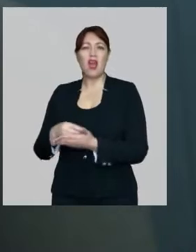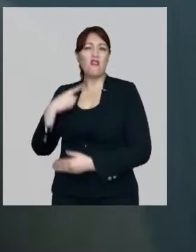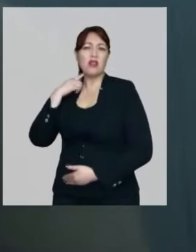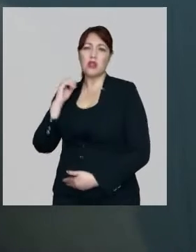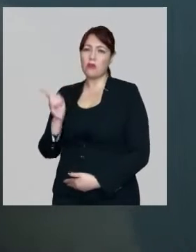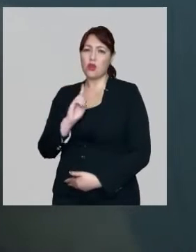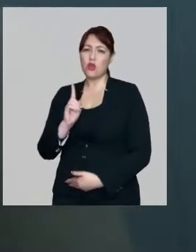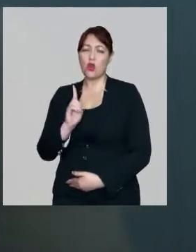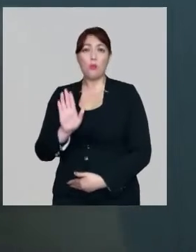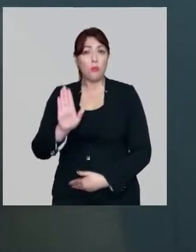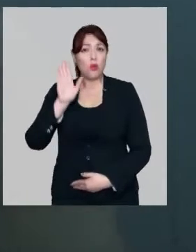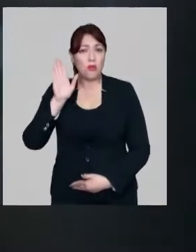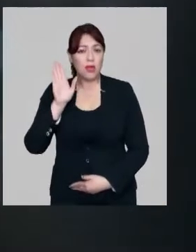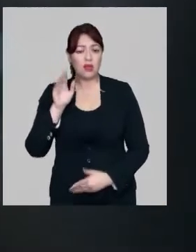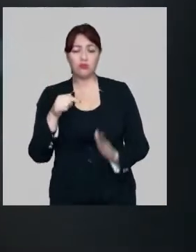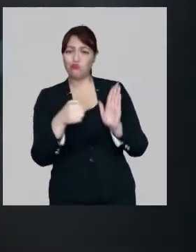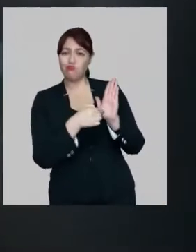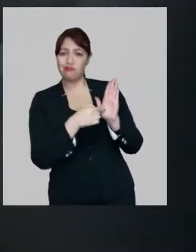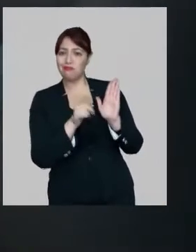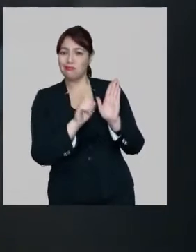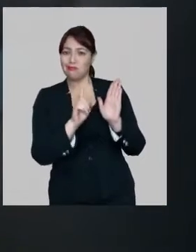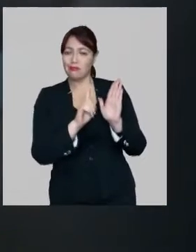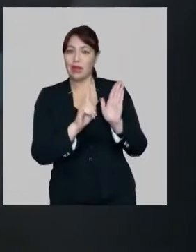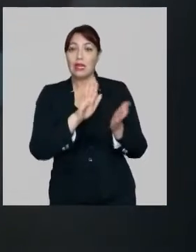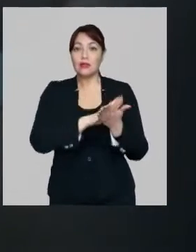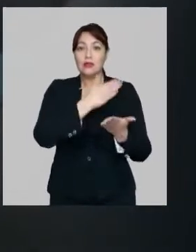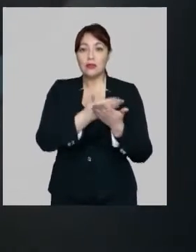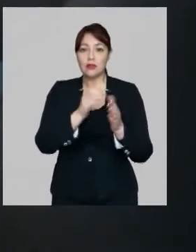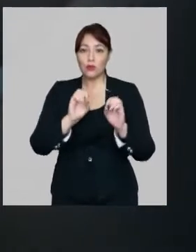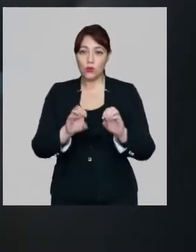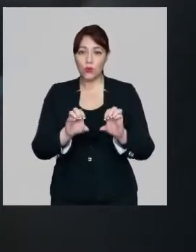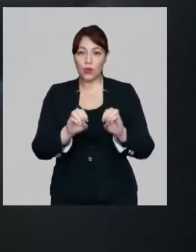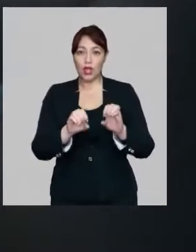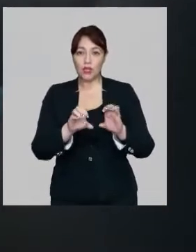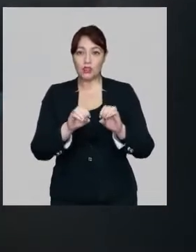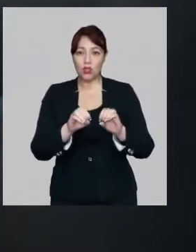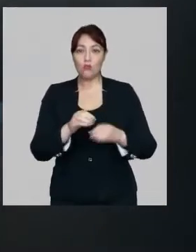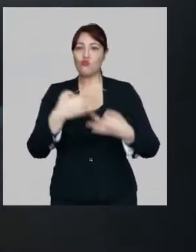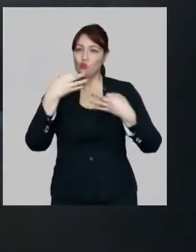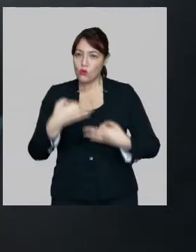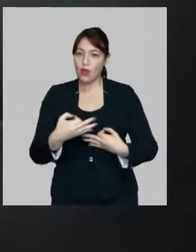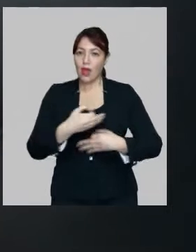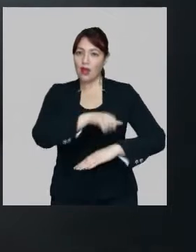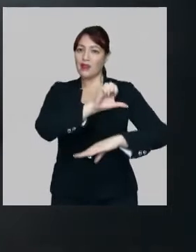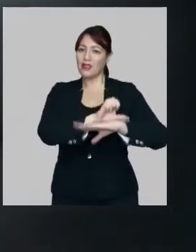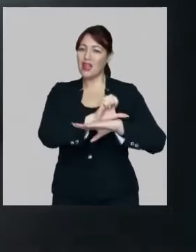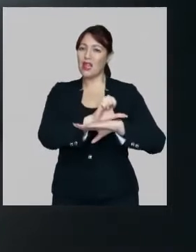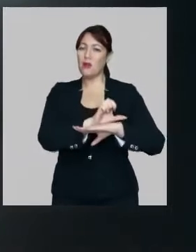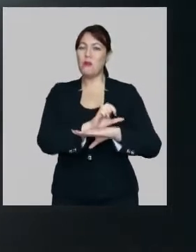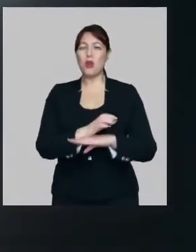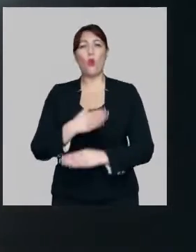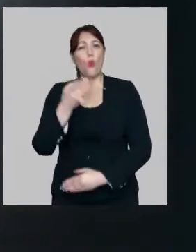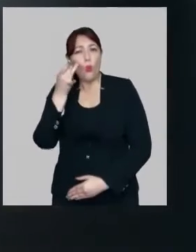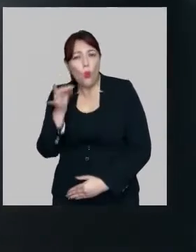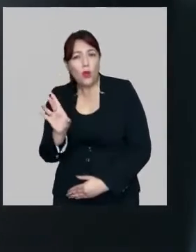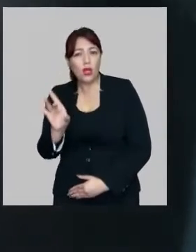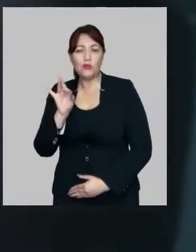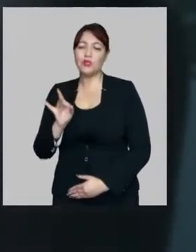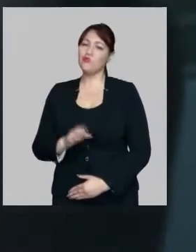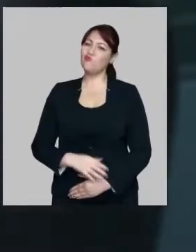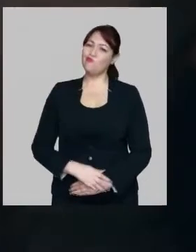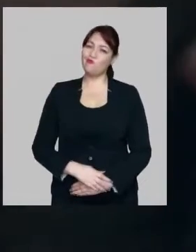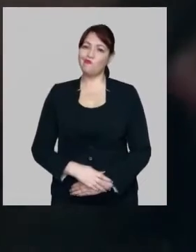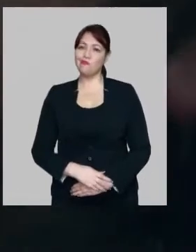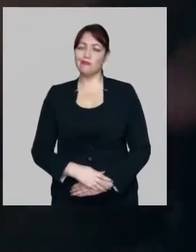prometieron, para nada. Me encanta que la salud y la educación las garantice el Estado, pero no sé si quiero que sea mi única